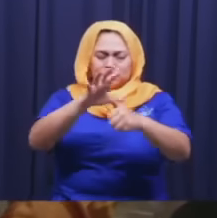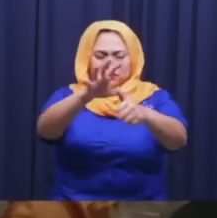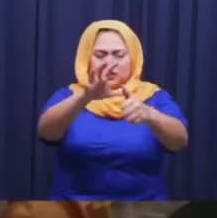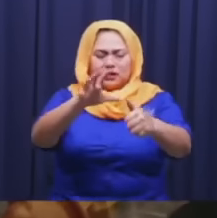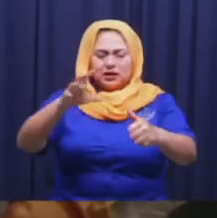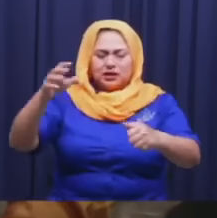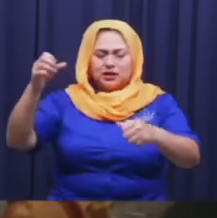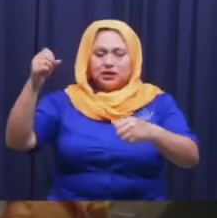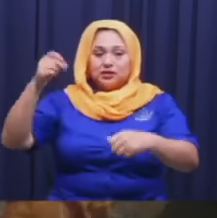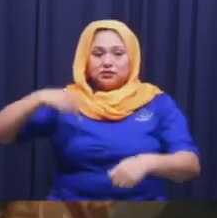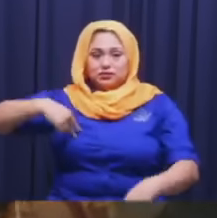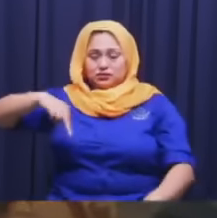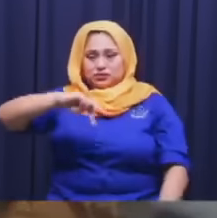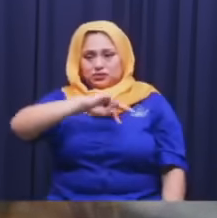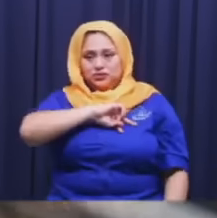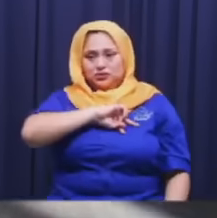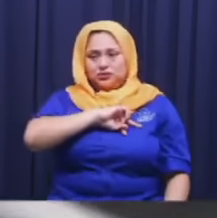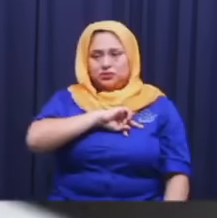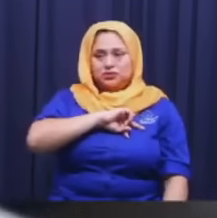sobre nosotros.